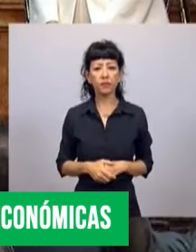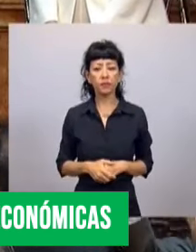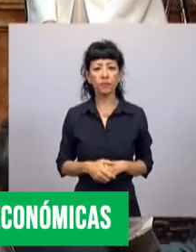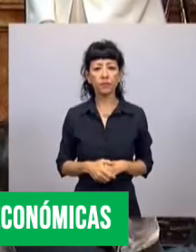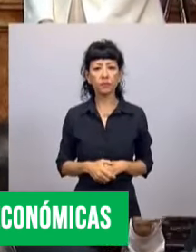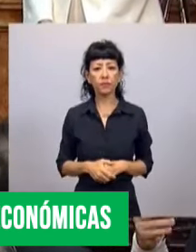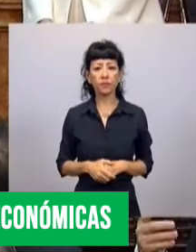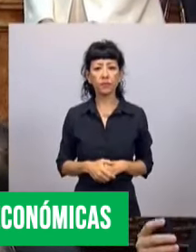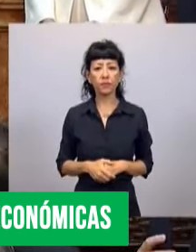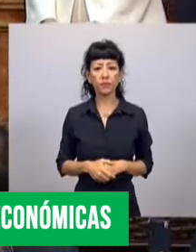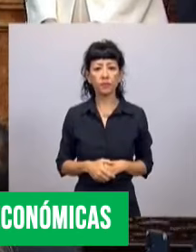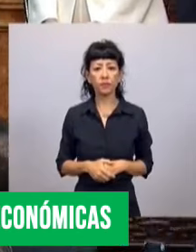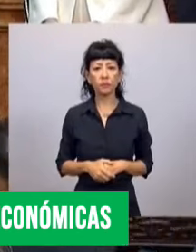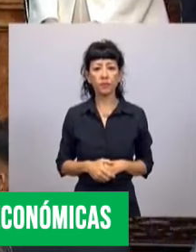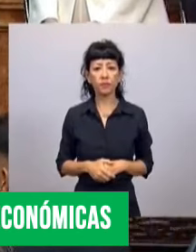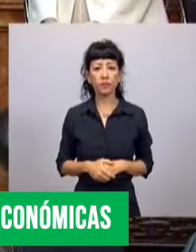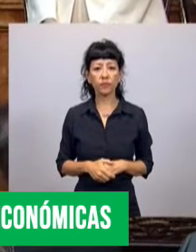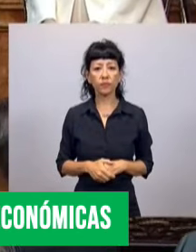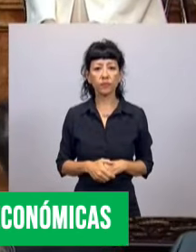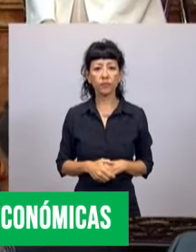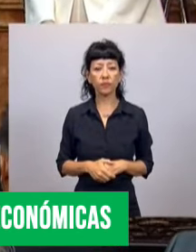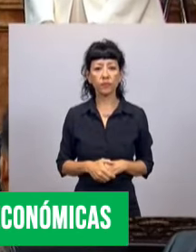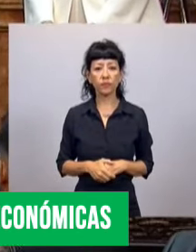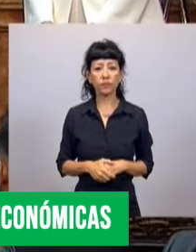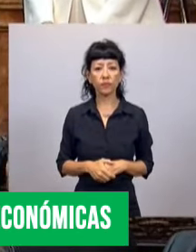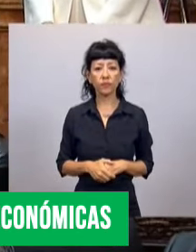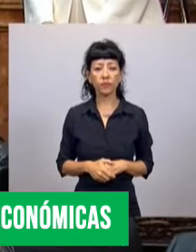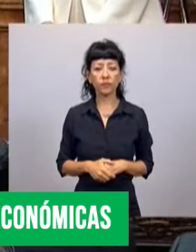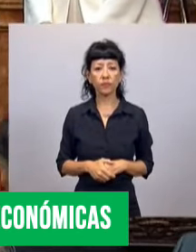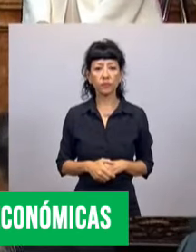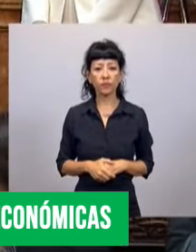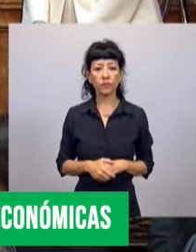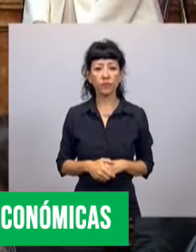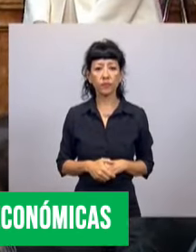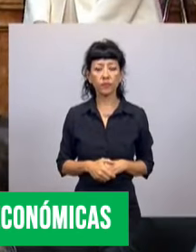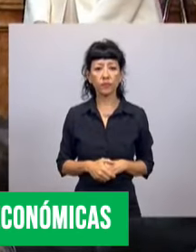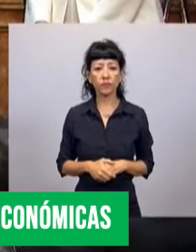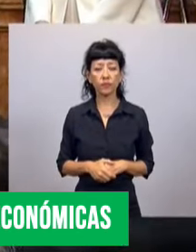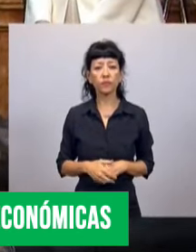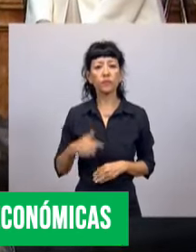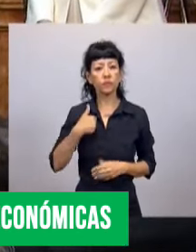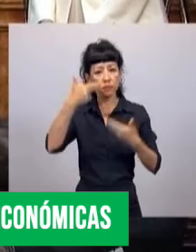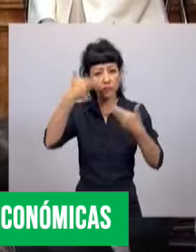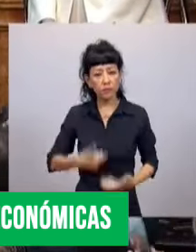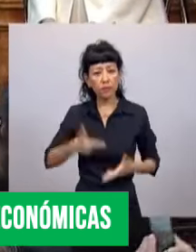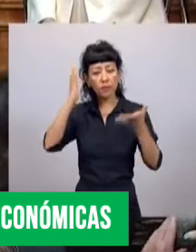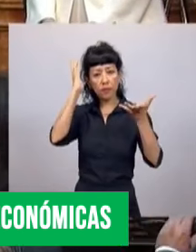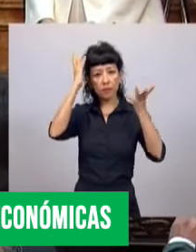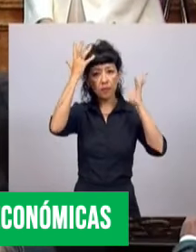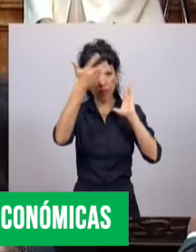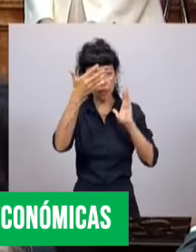contrario, se liberan las naftas, sabemos lo que eso significa en la economía de todos los trabajadores y cómo eso tiene un